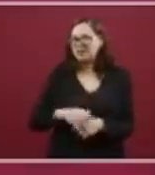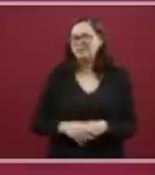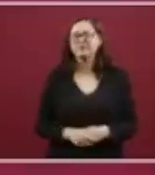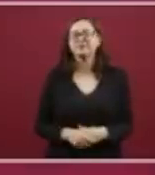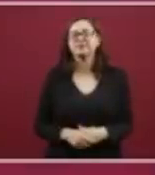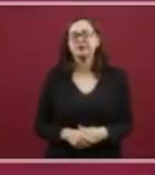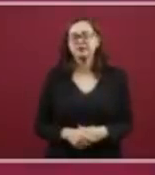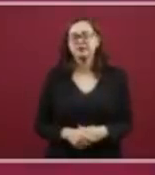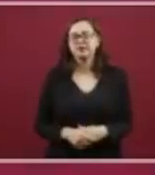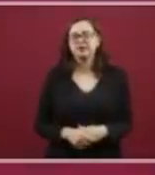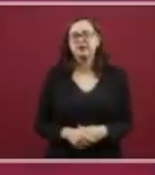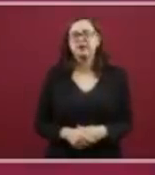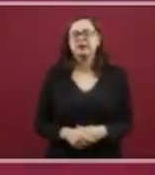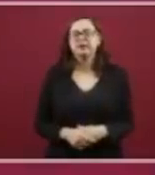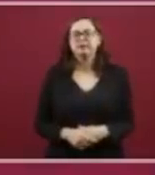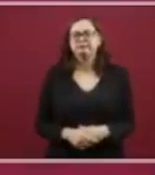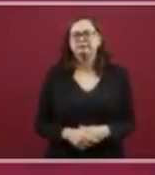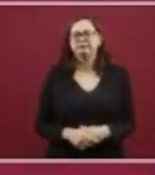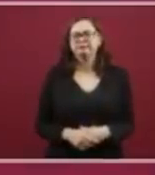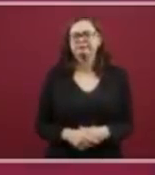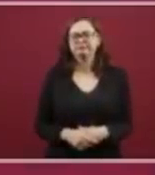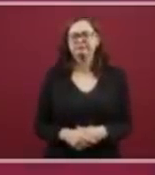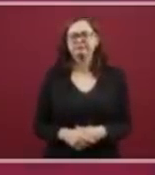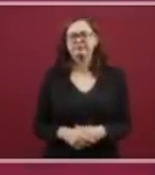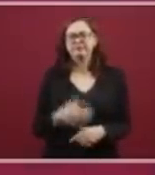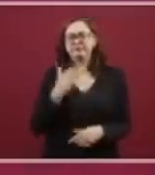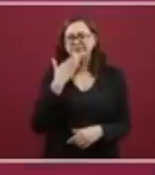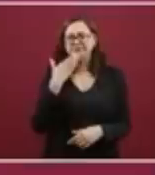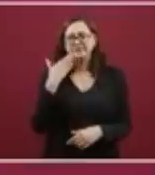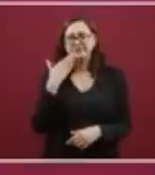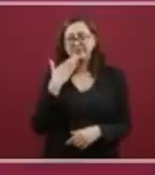primero, pues nuestros adversarios están